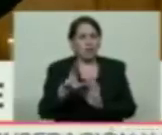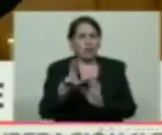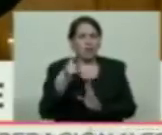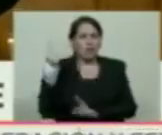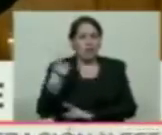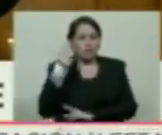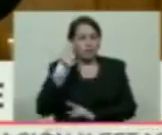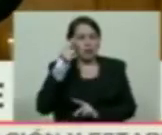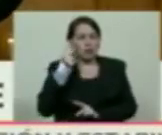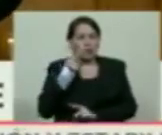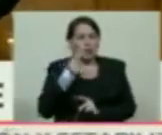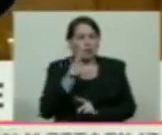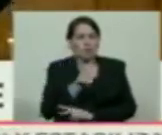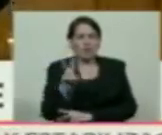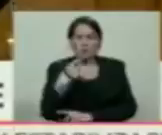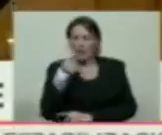Venezuela. ¿Ah?